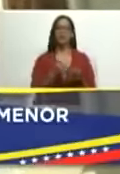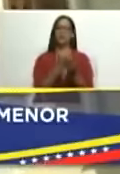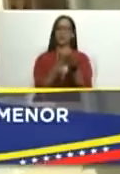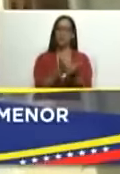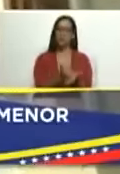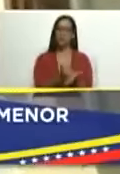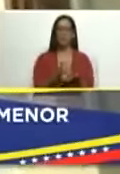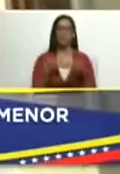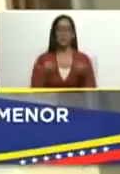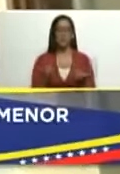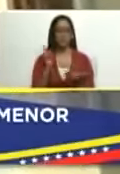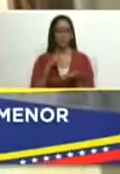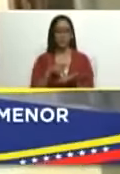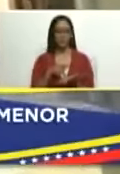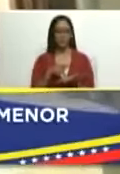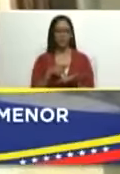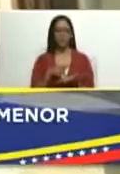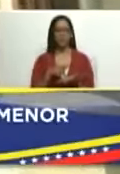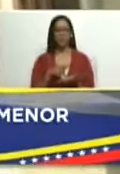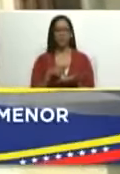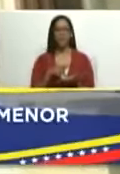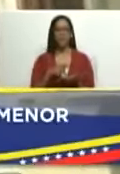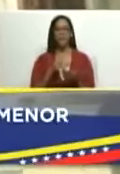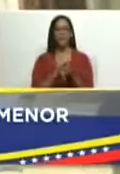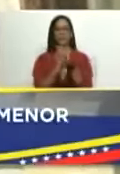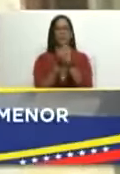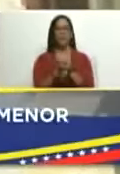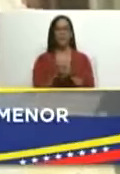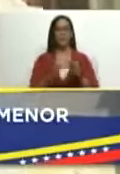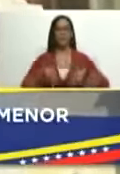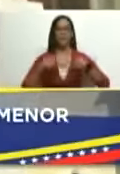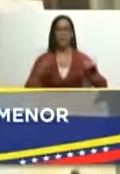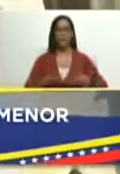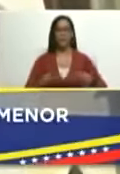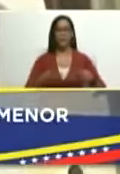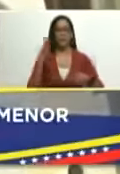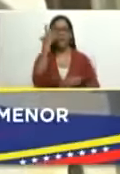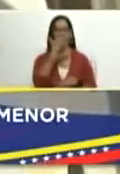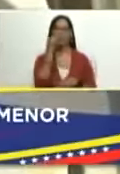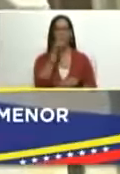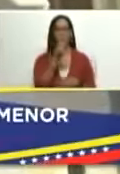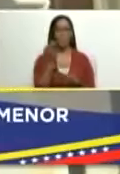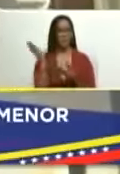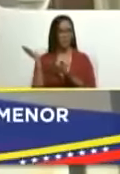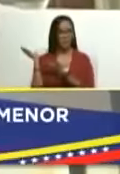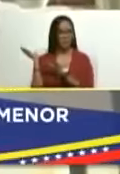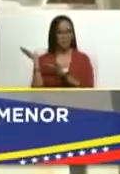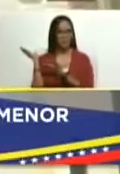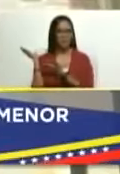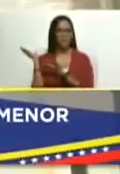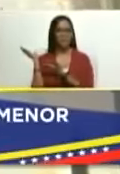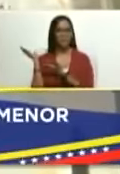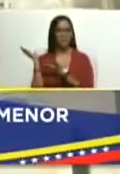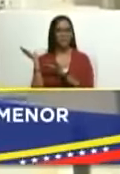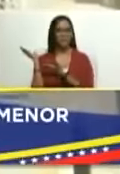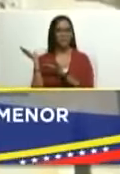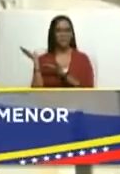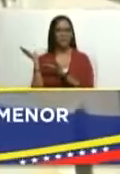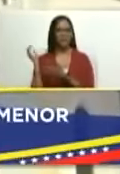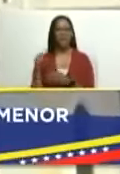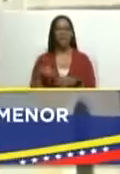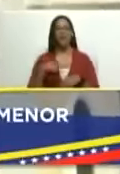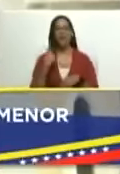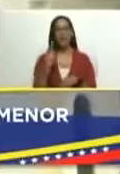y ya llegó para convertirla de nuevo en esta hermosura que podemos observar allá en pantalla. Es